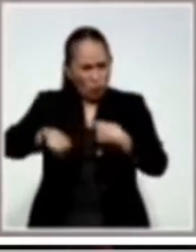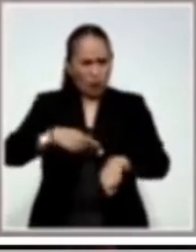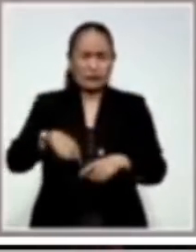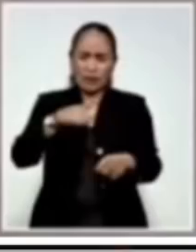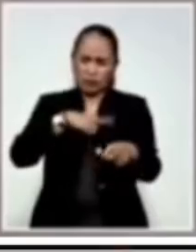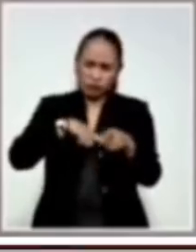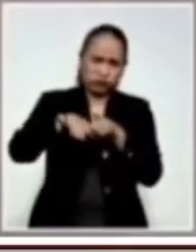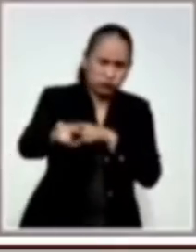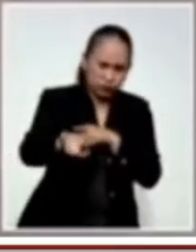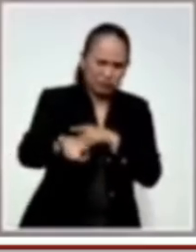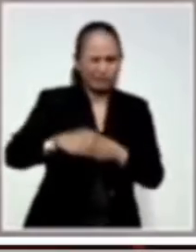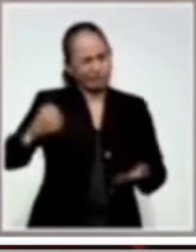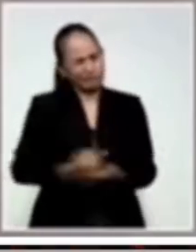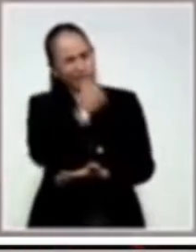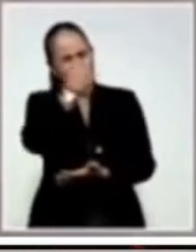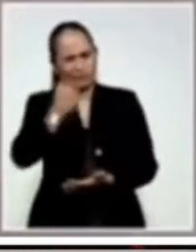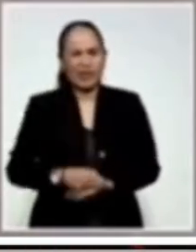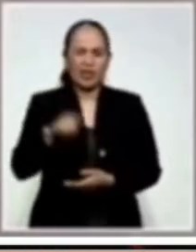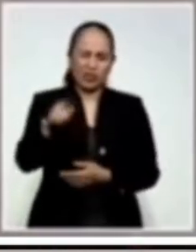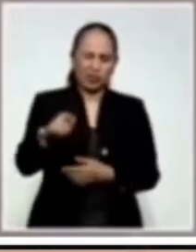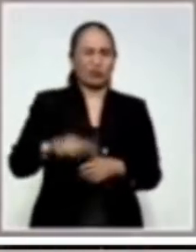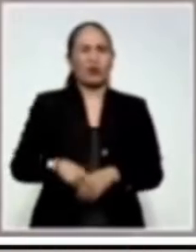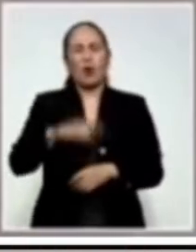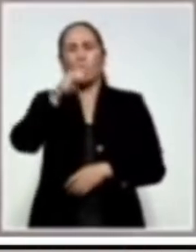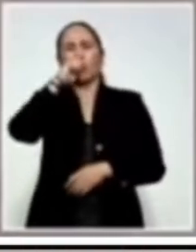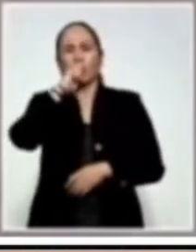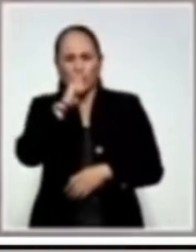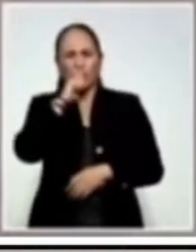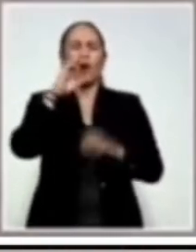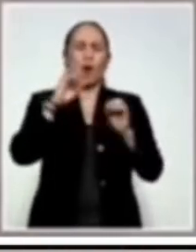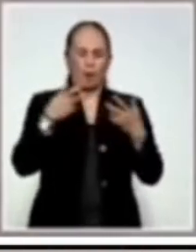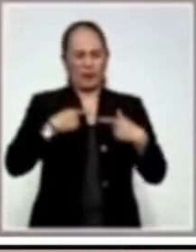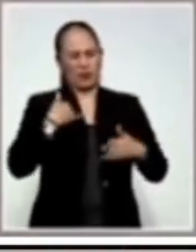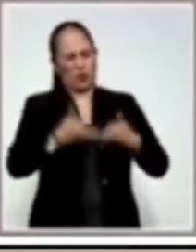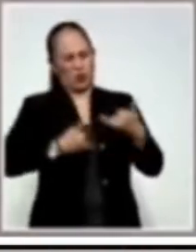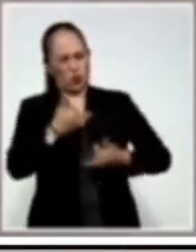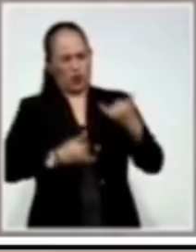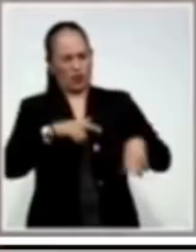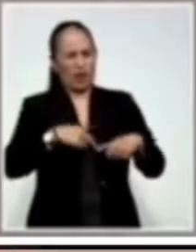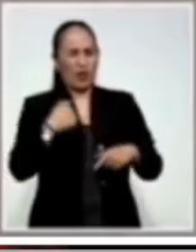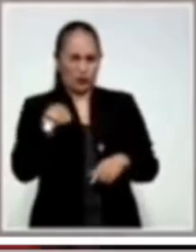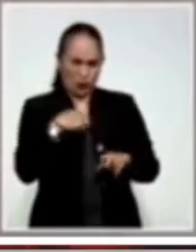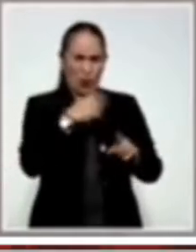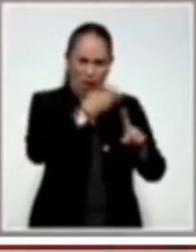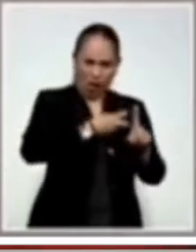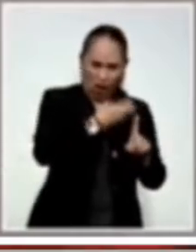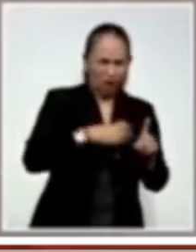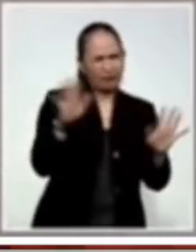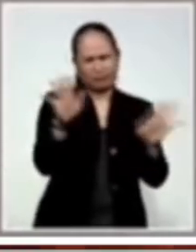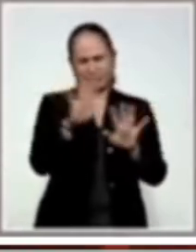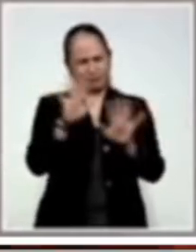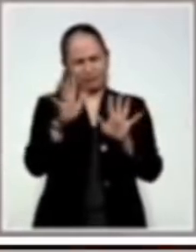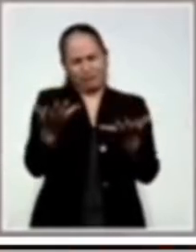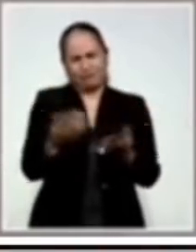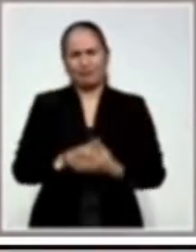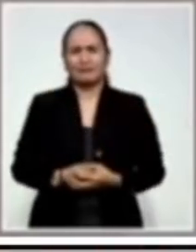un gol en la portería que no me conviene, entonces voy a hablar mal del árbitro y de los jugadores. A eso hemos caído. No, yo no